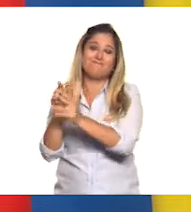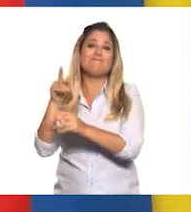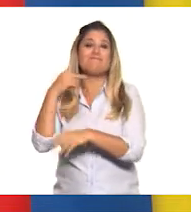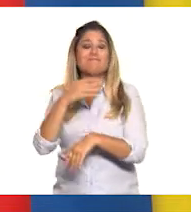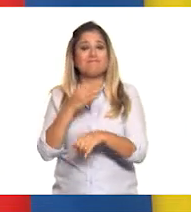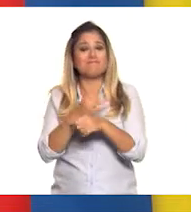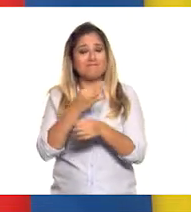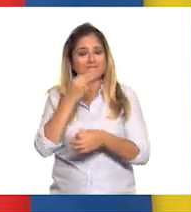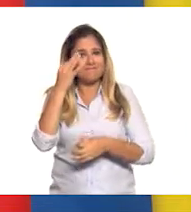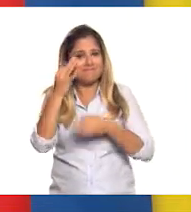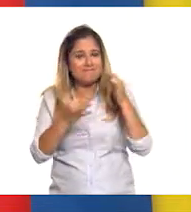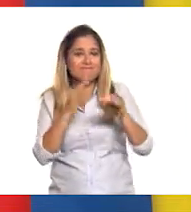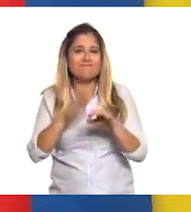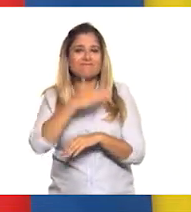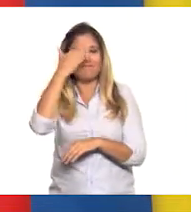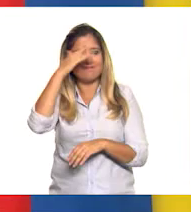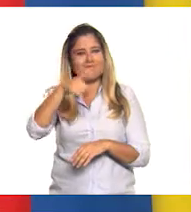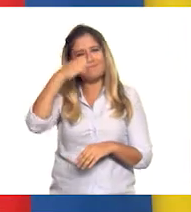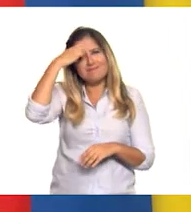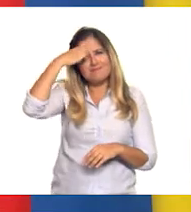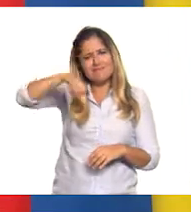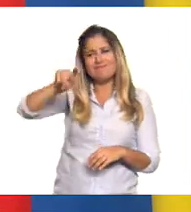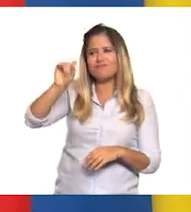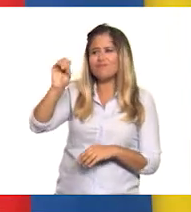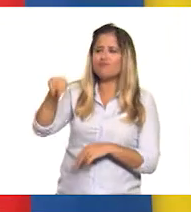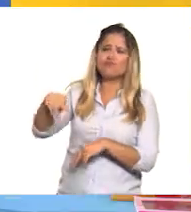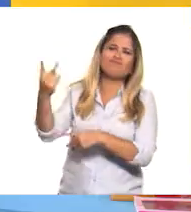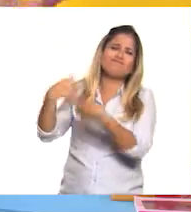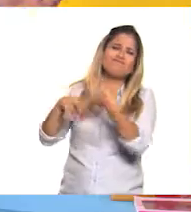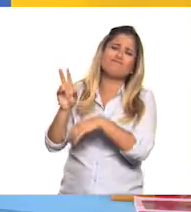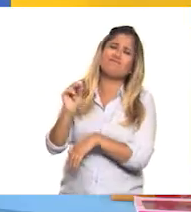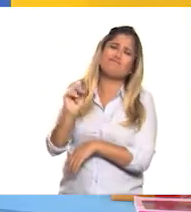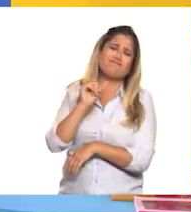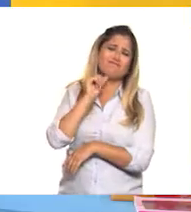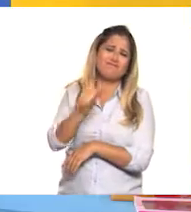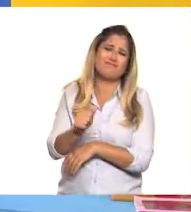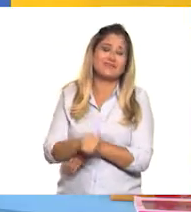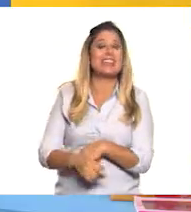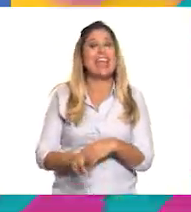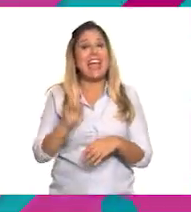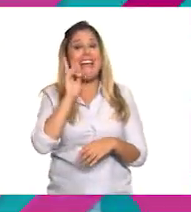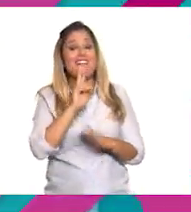porque sabe que lo echamos mucho de menos cuando no está aquí. Pues veámoslo, Mari.